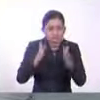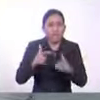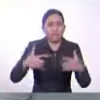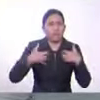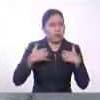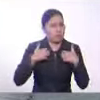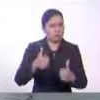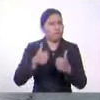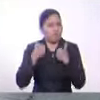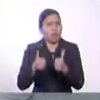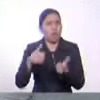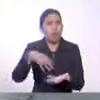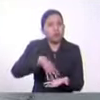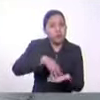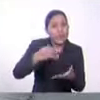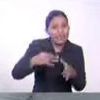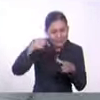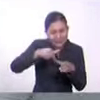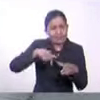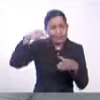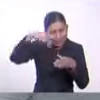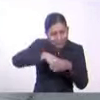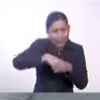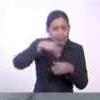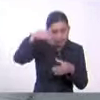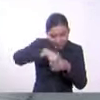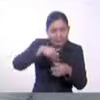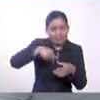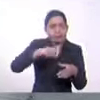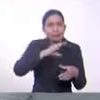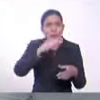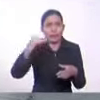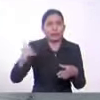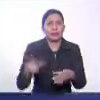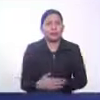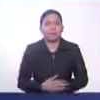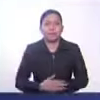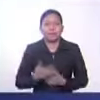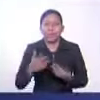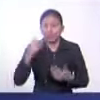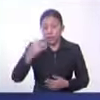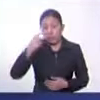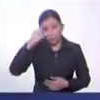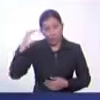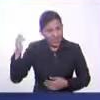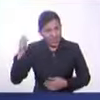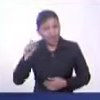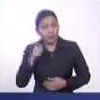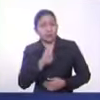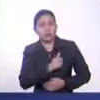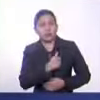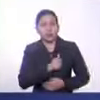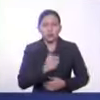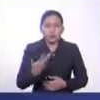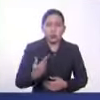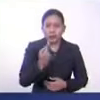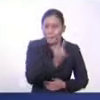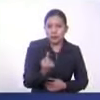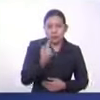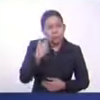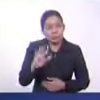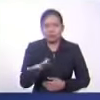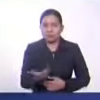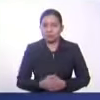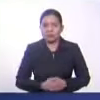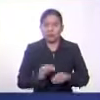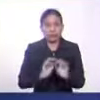digna de la población. Entonces, esas políticas deben ir encaminadas a que las personas, por ejemplo,